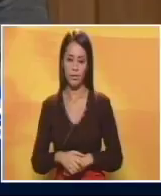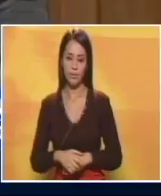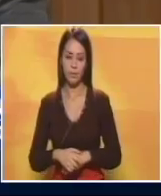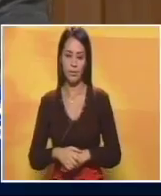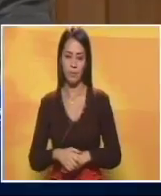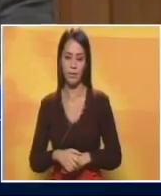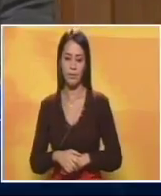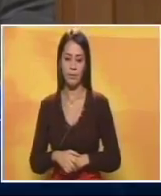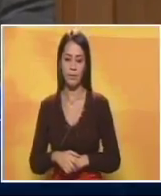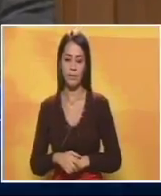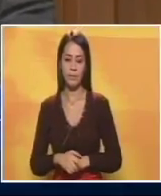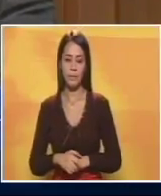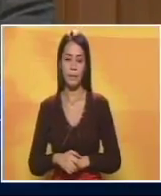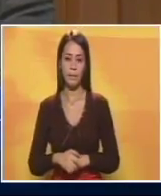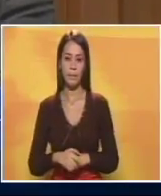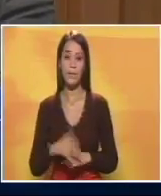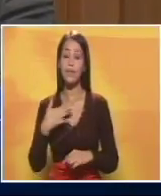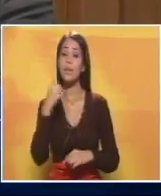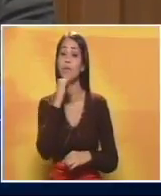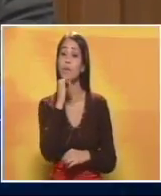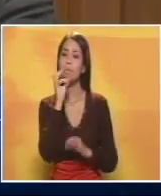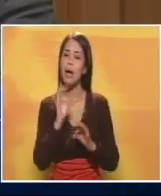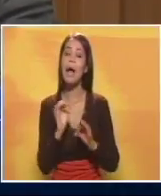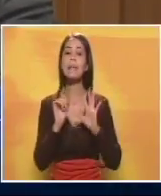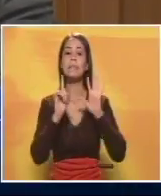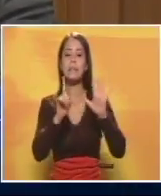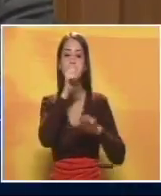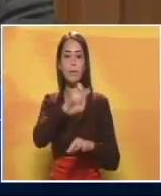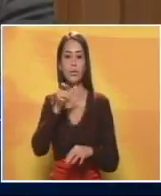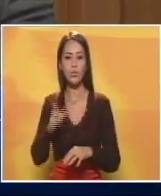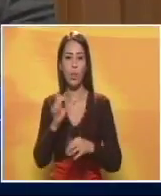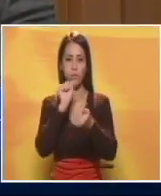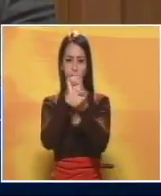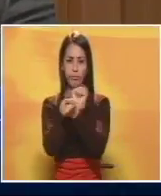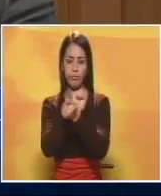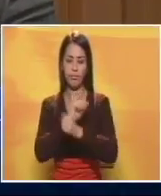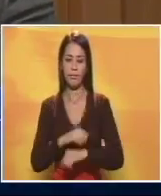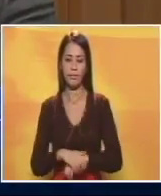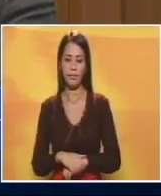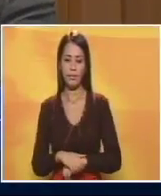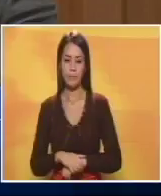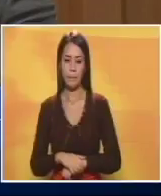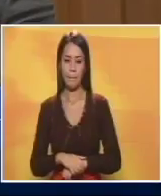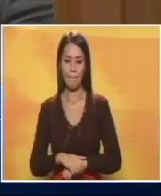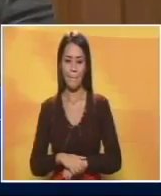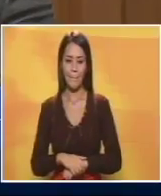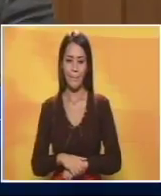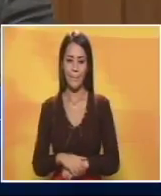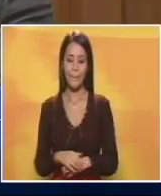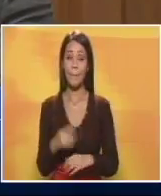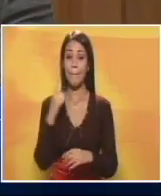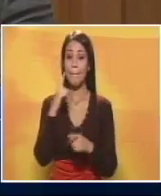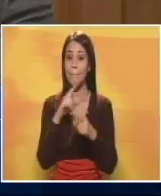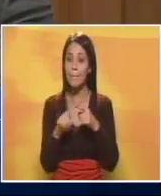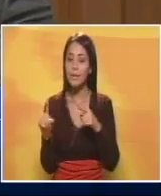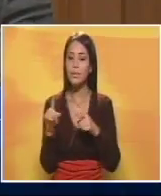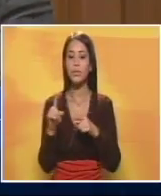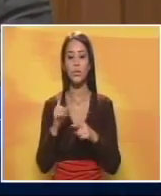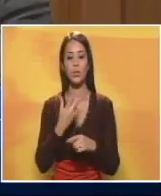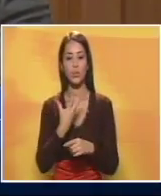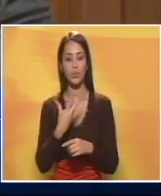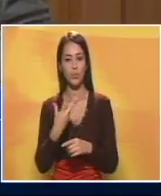Puedo informar que ya hay 6 personas detenidas, entre ellas los líderes. Sin embargo,